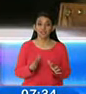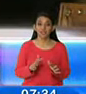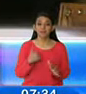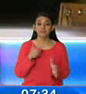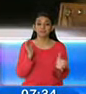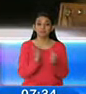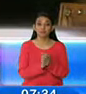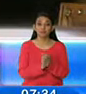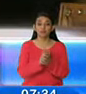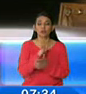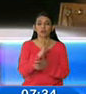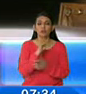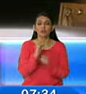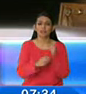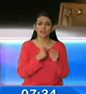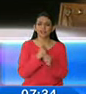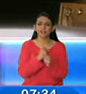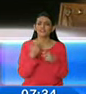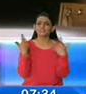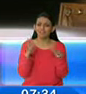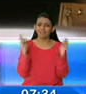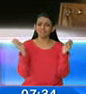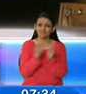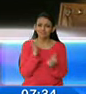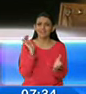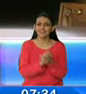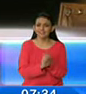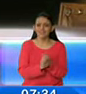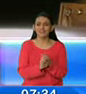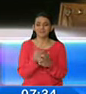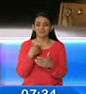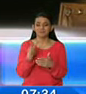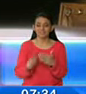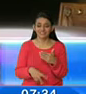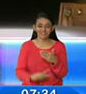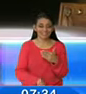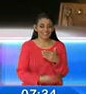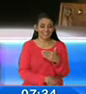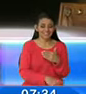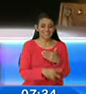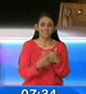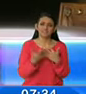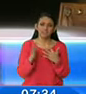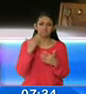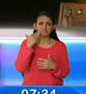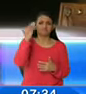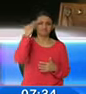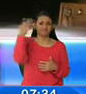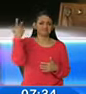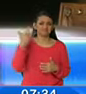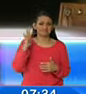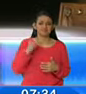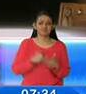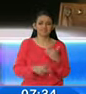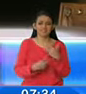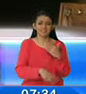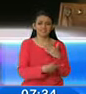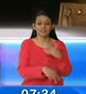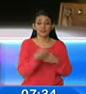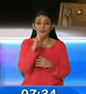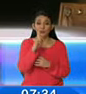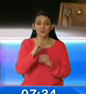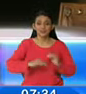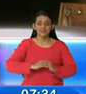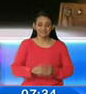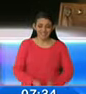a cumplir 42 años de casados. Y mis hijas, bueno, ya están mayores y una de